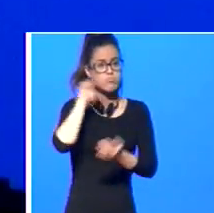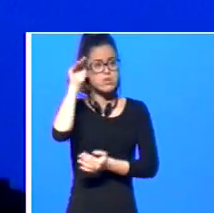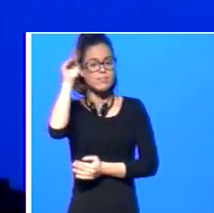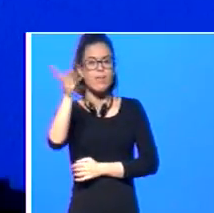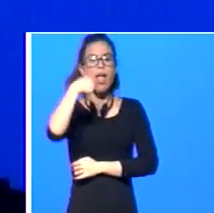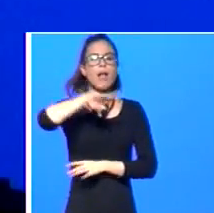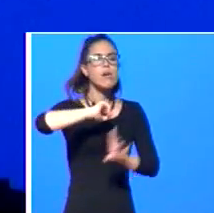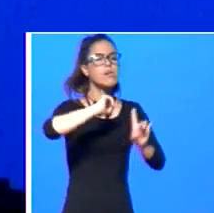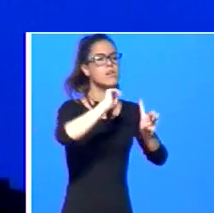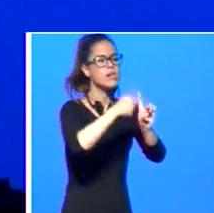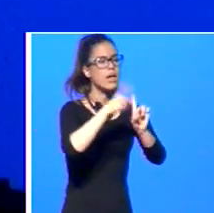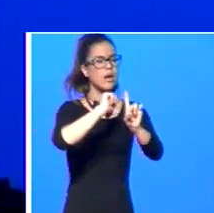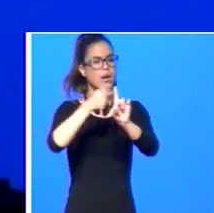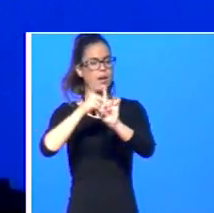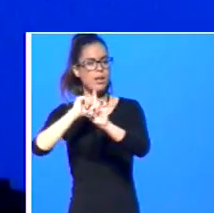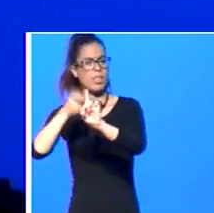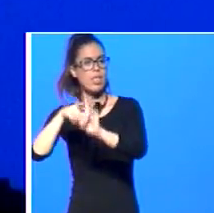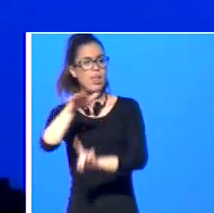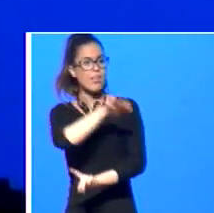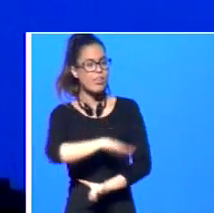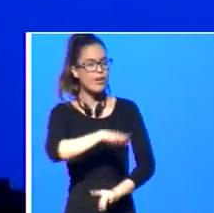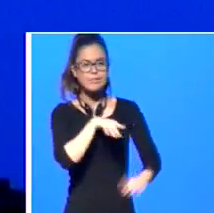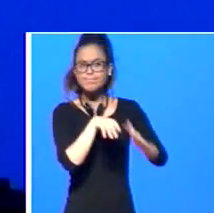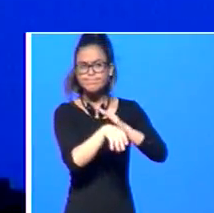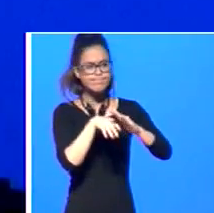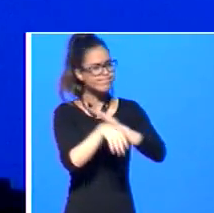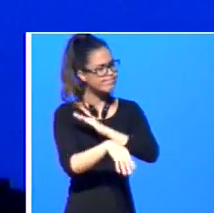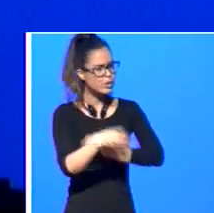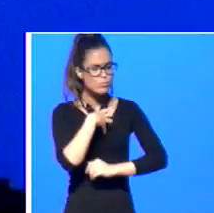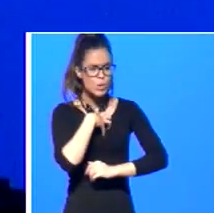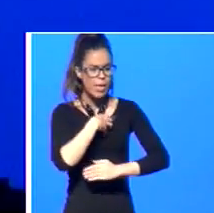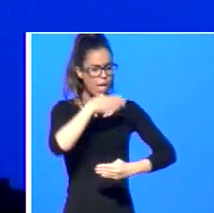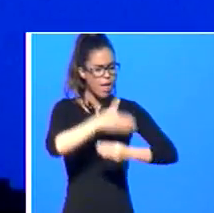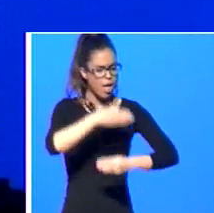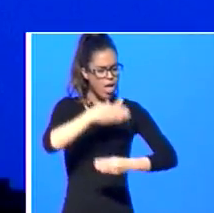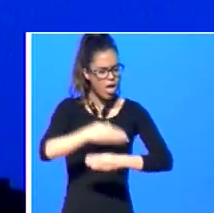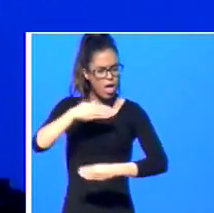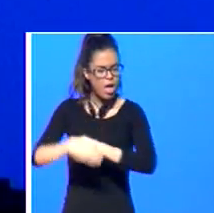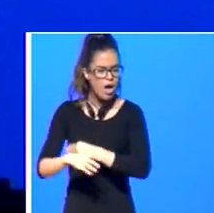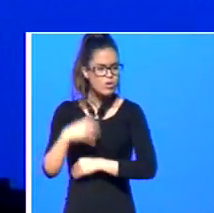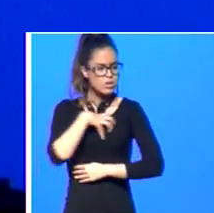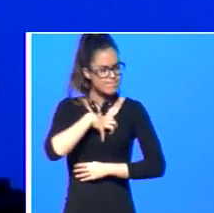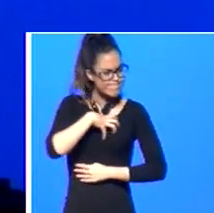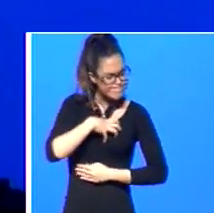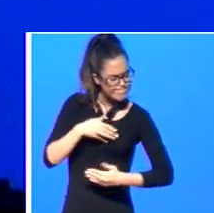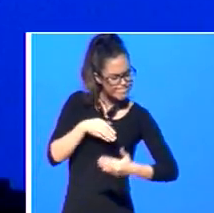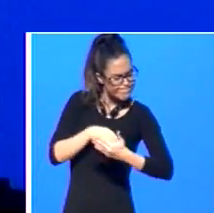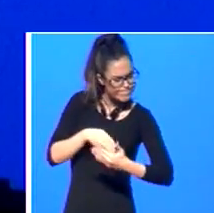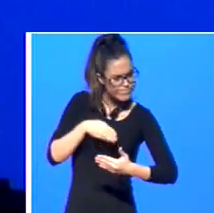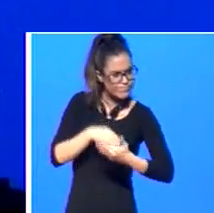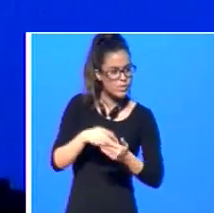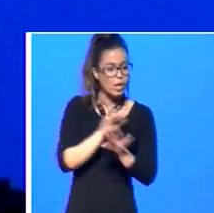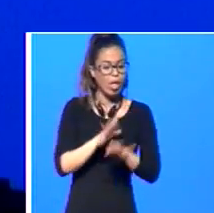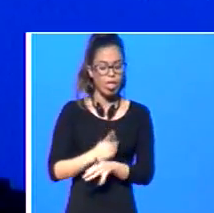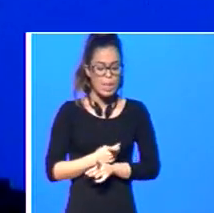detectando aquellos lugares inaccesibles, poco accesibles, difícilmente accesibles, y van desarrollando un mapa